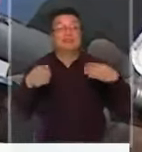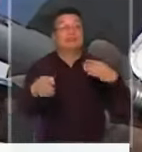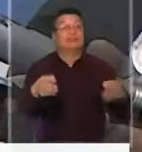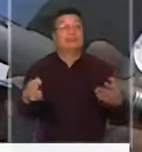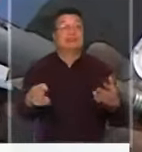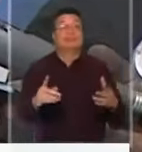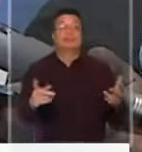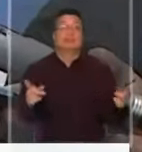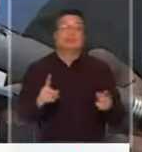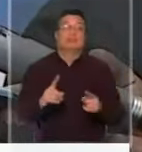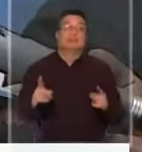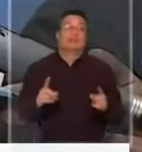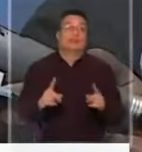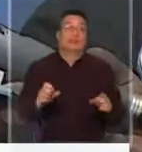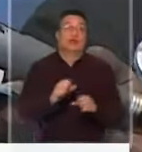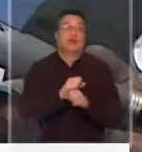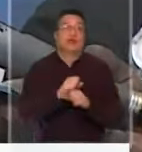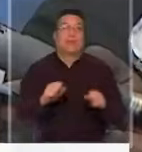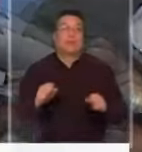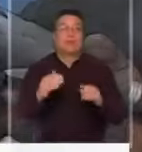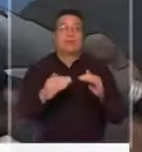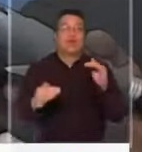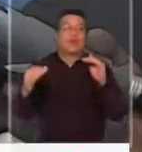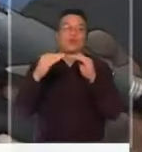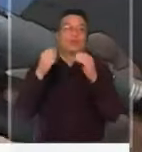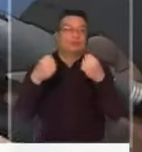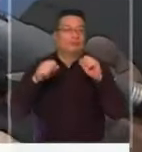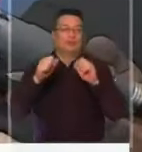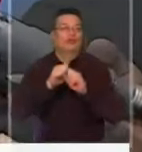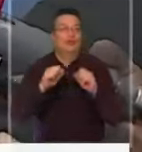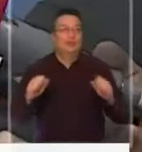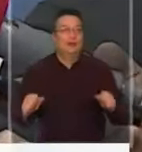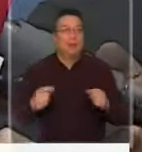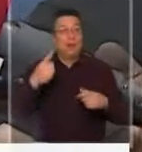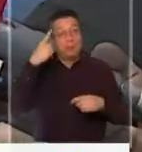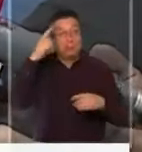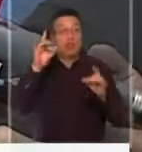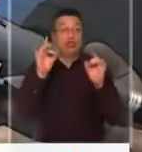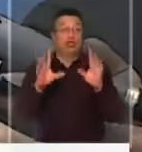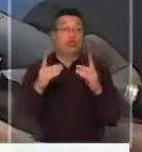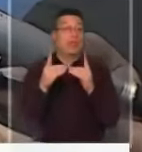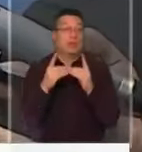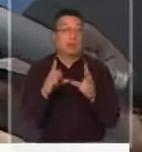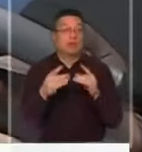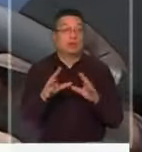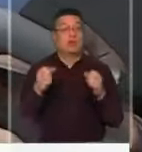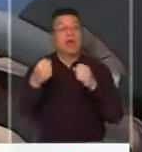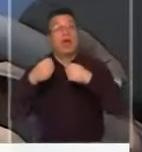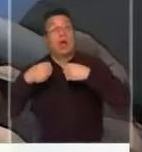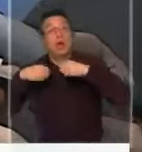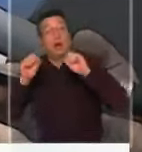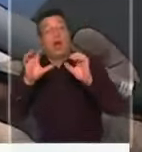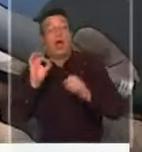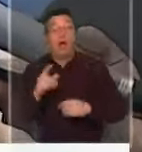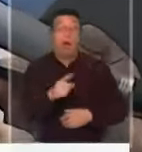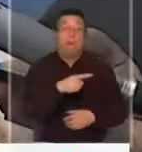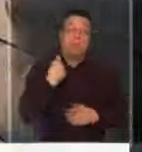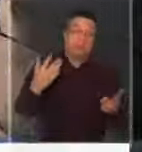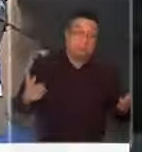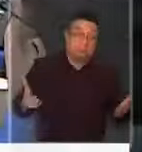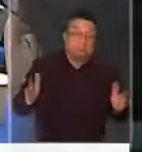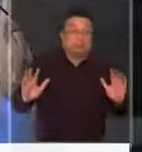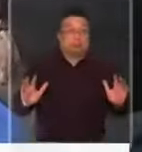no podemos igualmente triunfar. Pero en democracia se gana o se